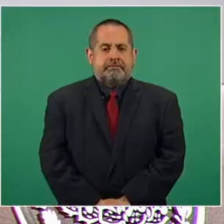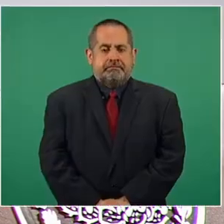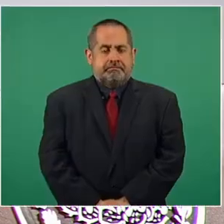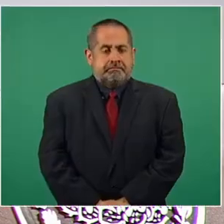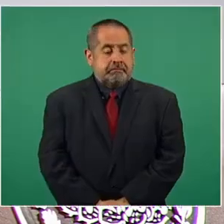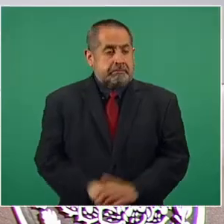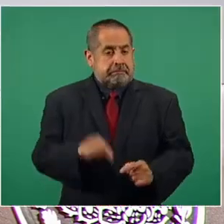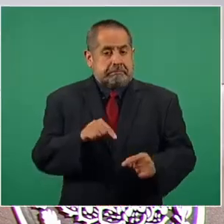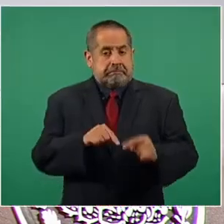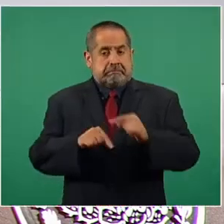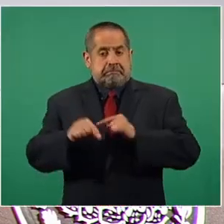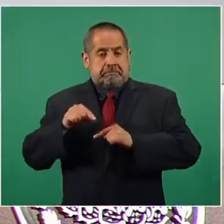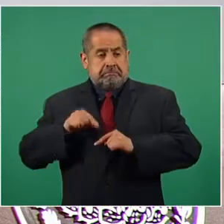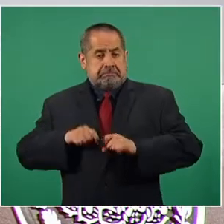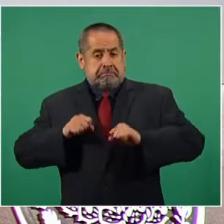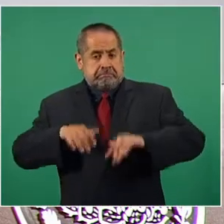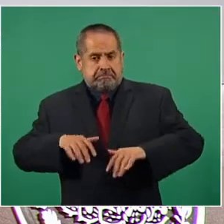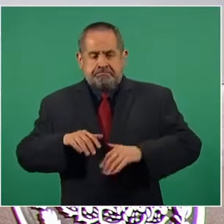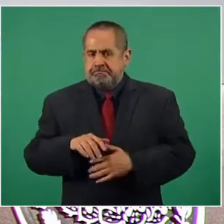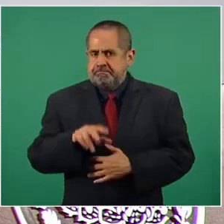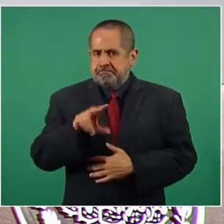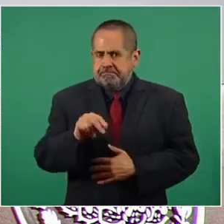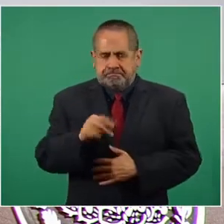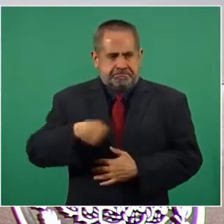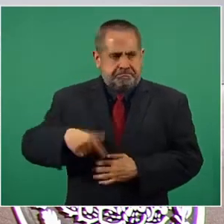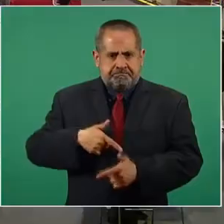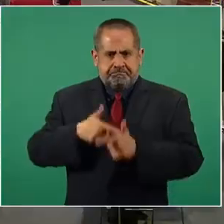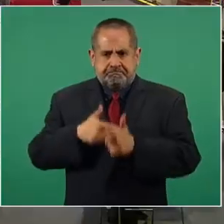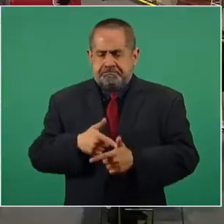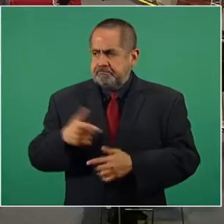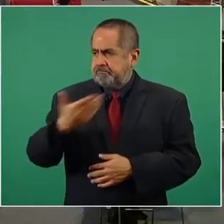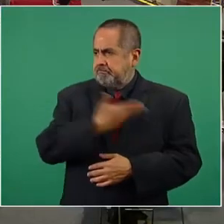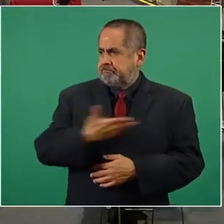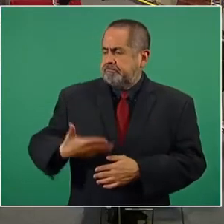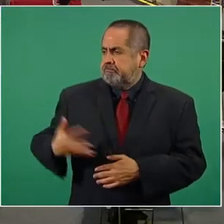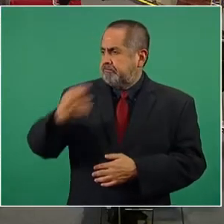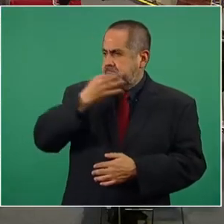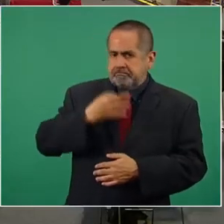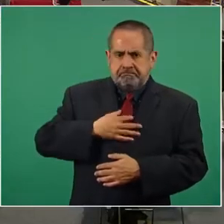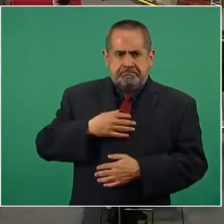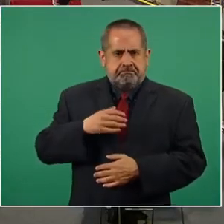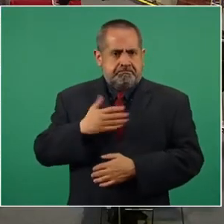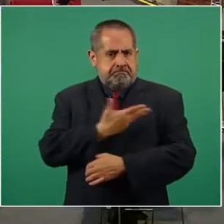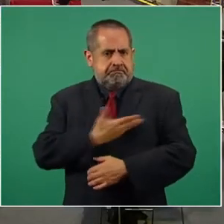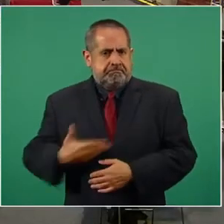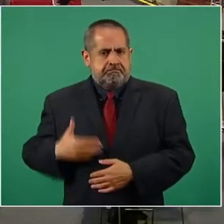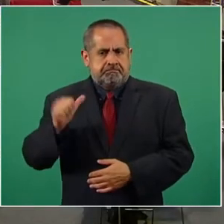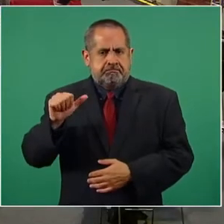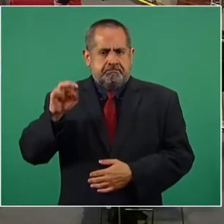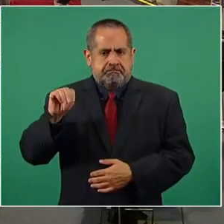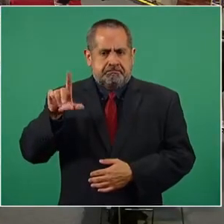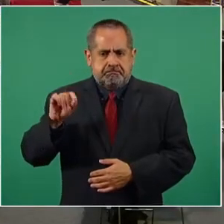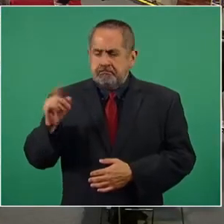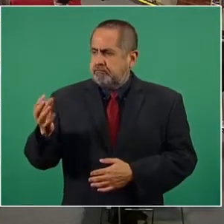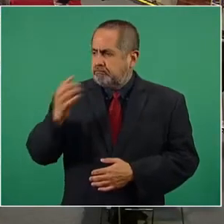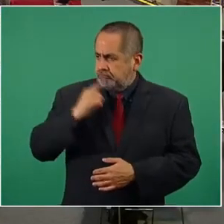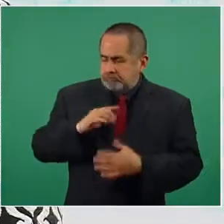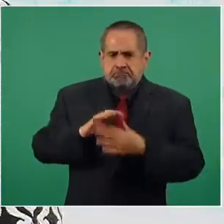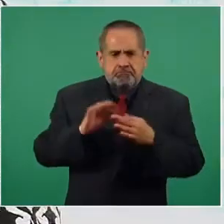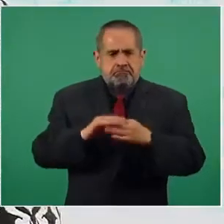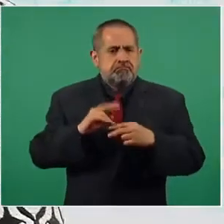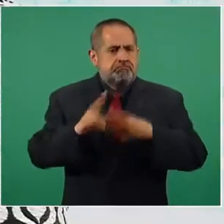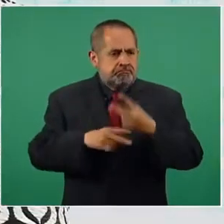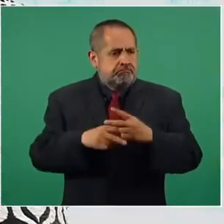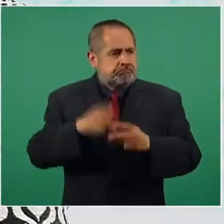un paso atrás en la estrategia que nos ha marcado el presidente Andrés Manuel López Obrador para hacer realidad